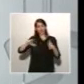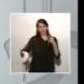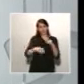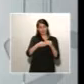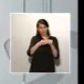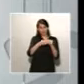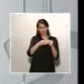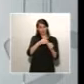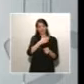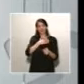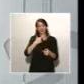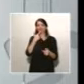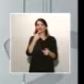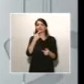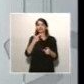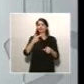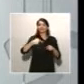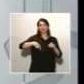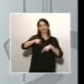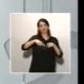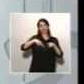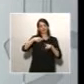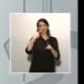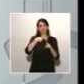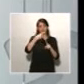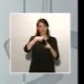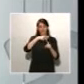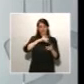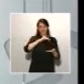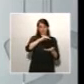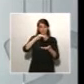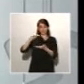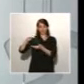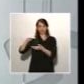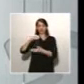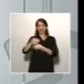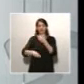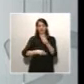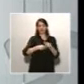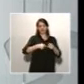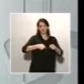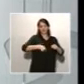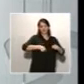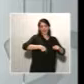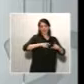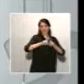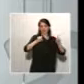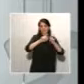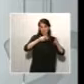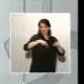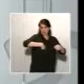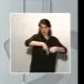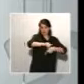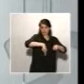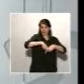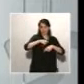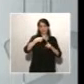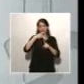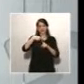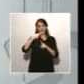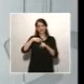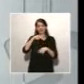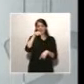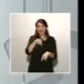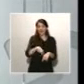mercancías que realizan las empresas con su propia flota, también pueden estar dos personas